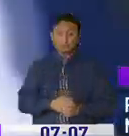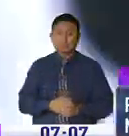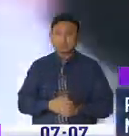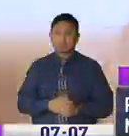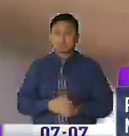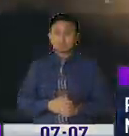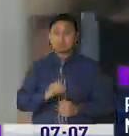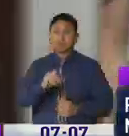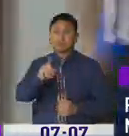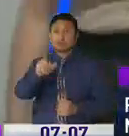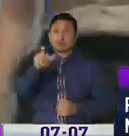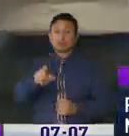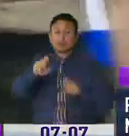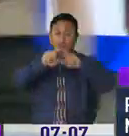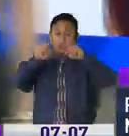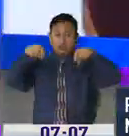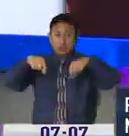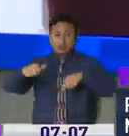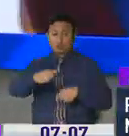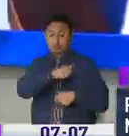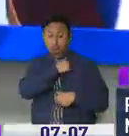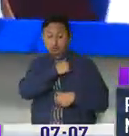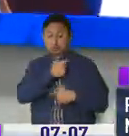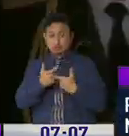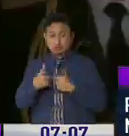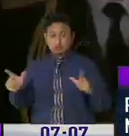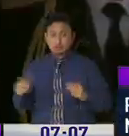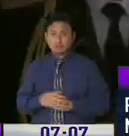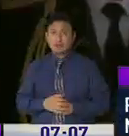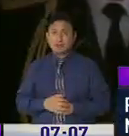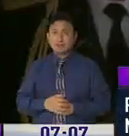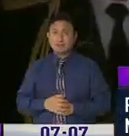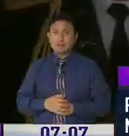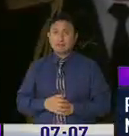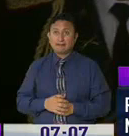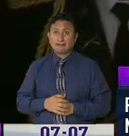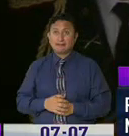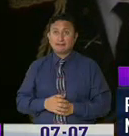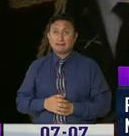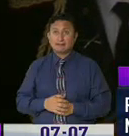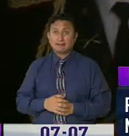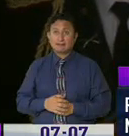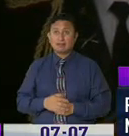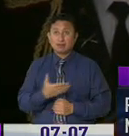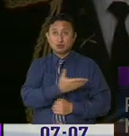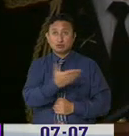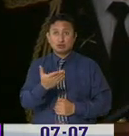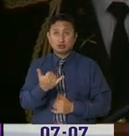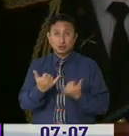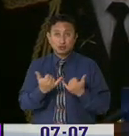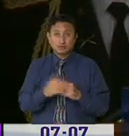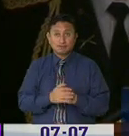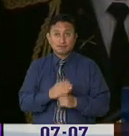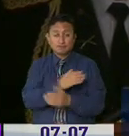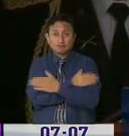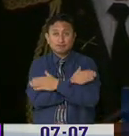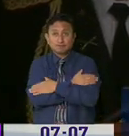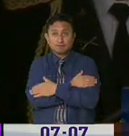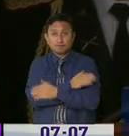empresario que se encontraba secuestrado. Yo quiero felicitarlos por este esfuerzo, por este valor, por